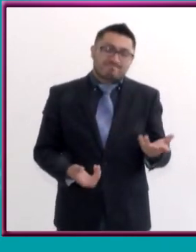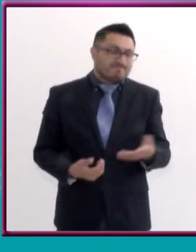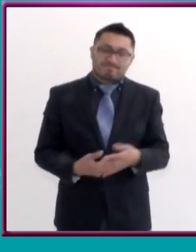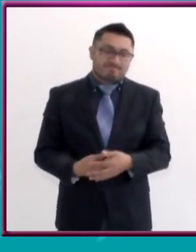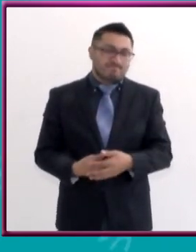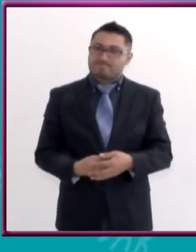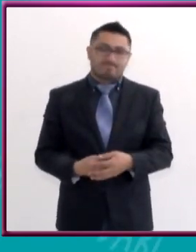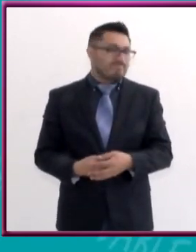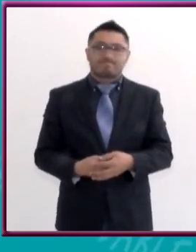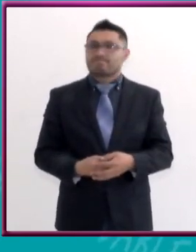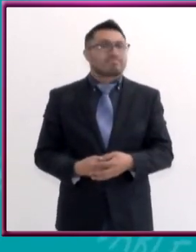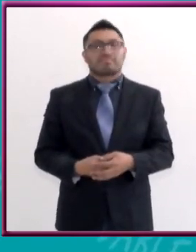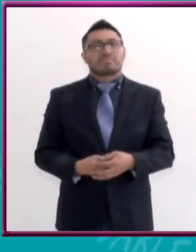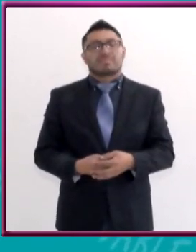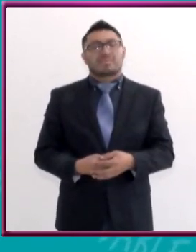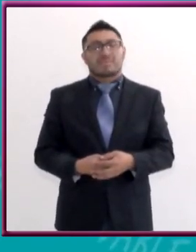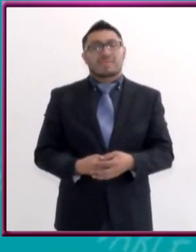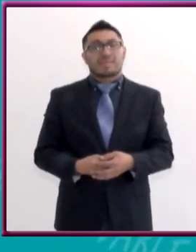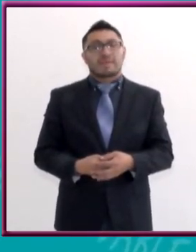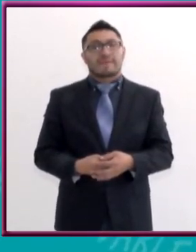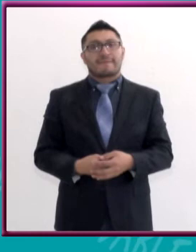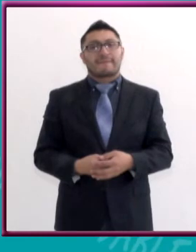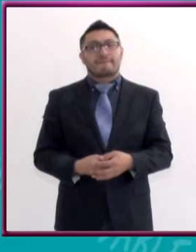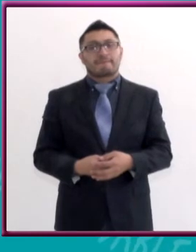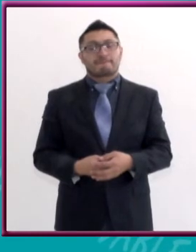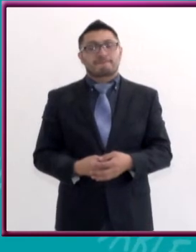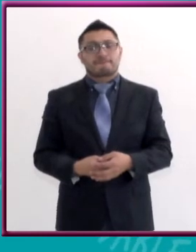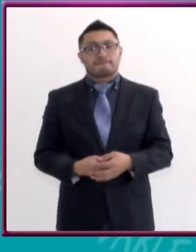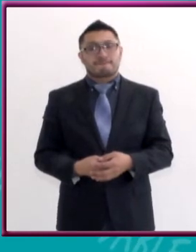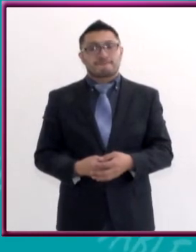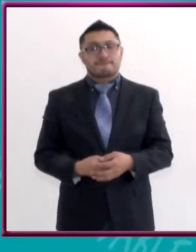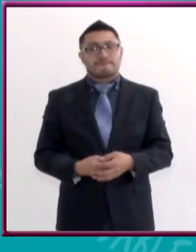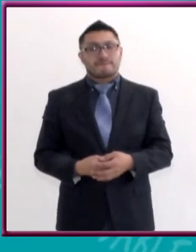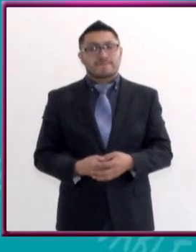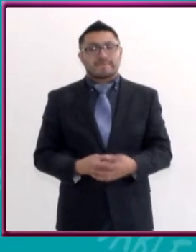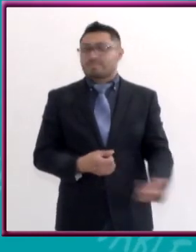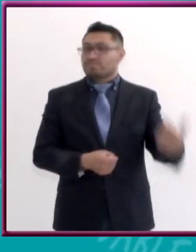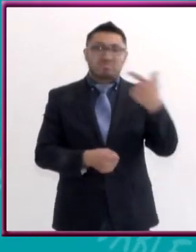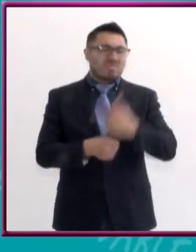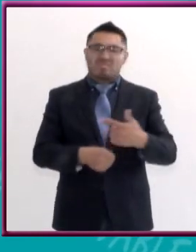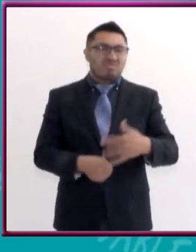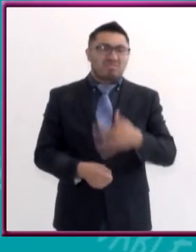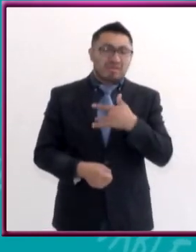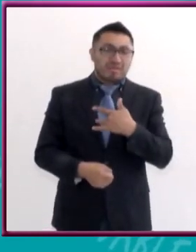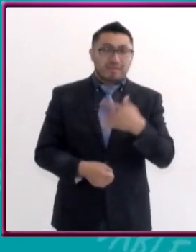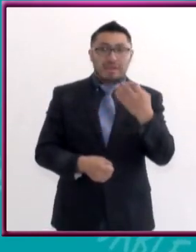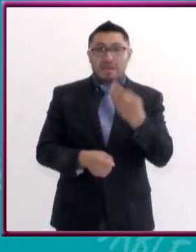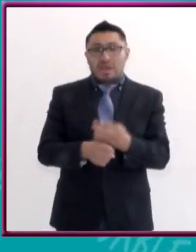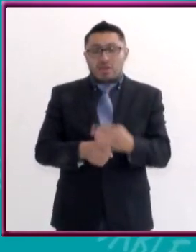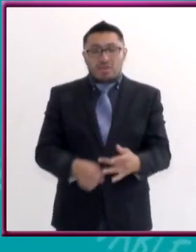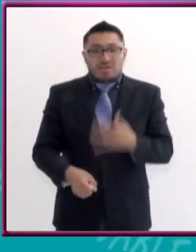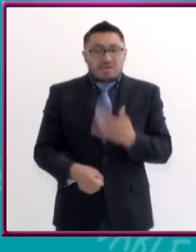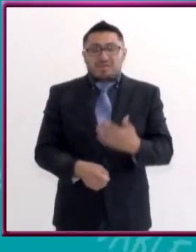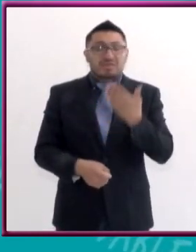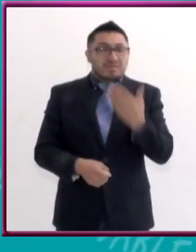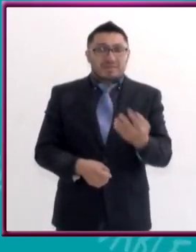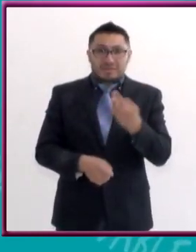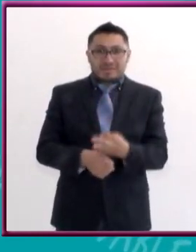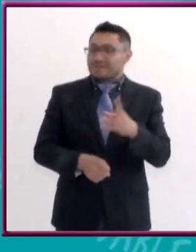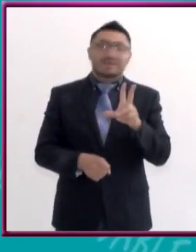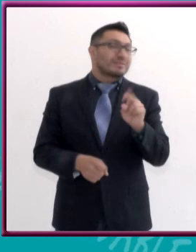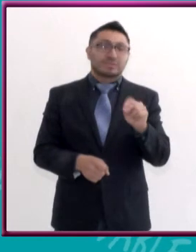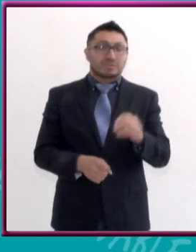mismo, no encuentro mis sentimientos, no se encuentran bien en este momento. Hay